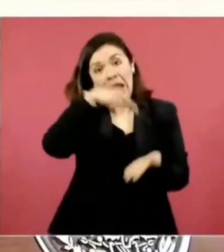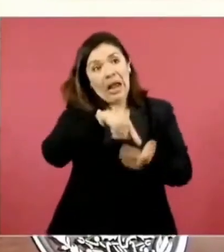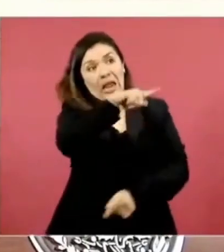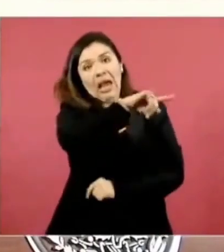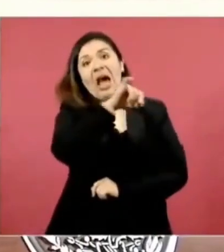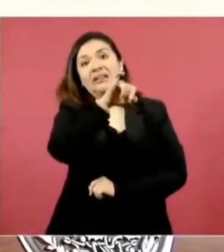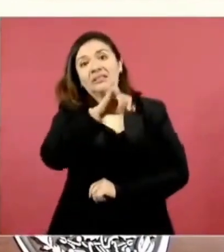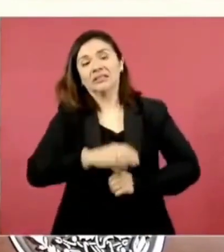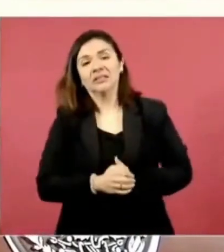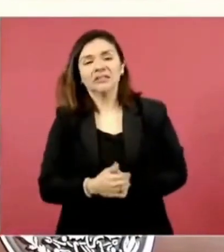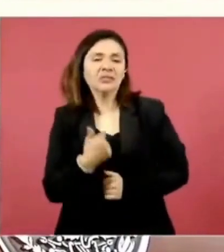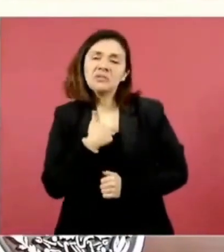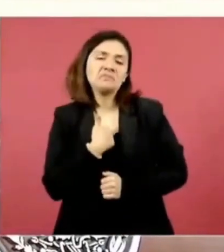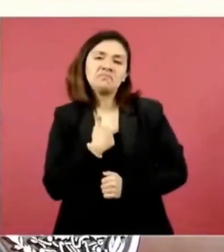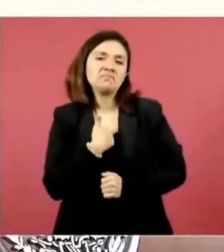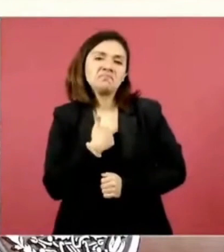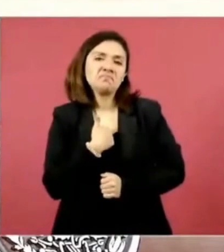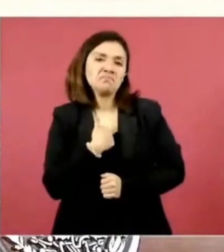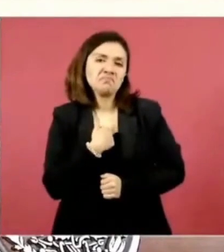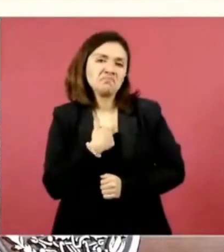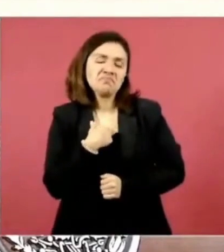Y yo sostengo